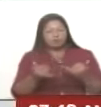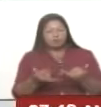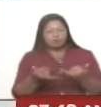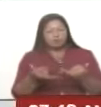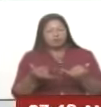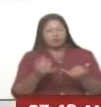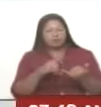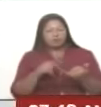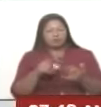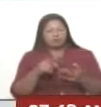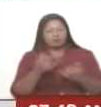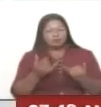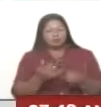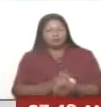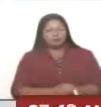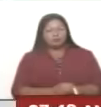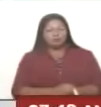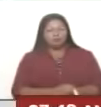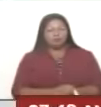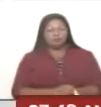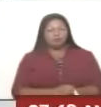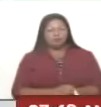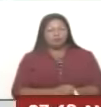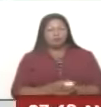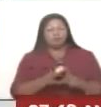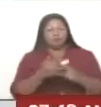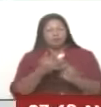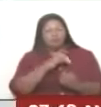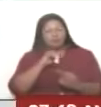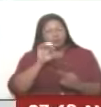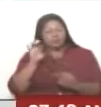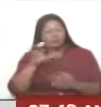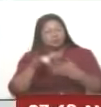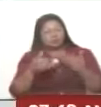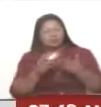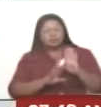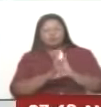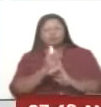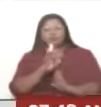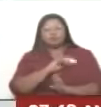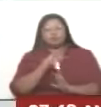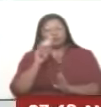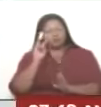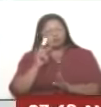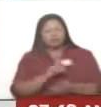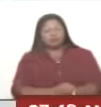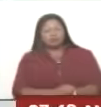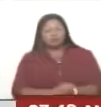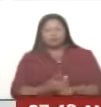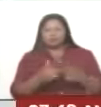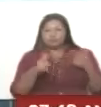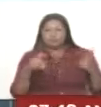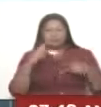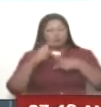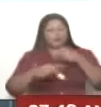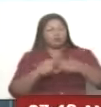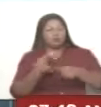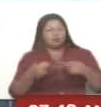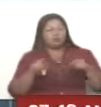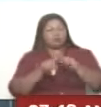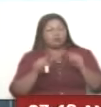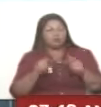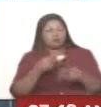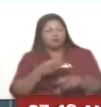El incremento salarial está condicionado en nuestro país al desarrollo y a la expansión de la producción y